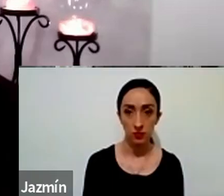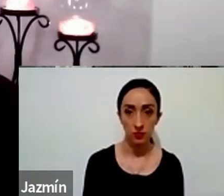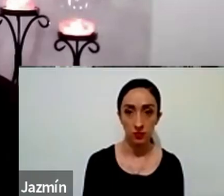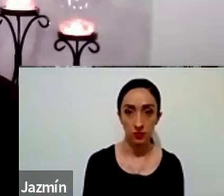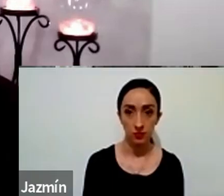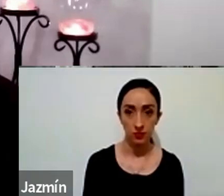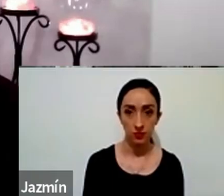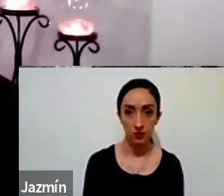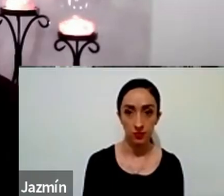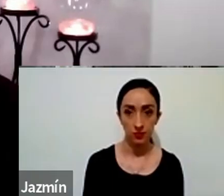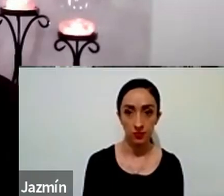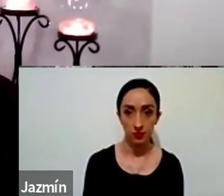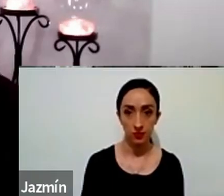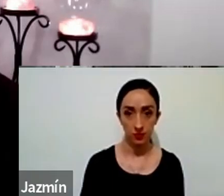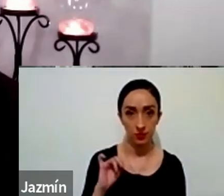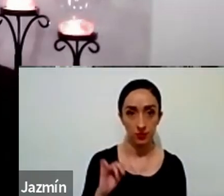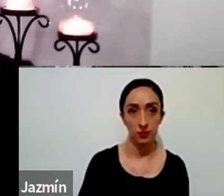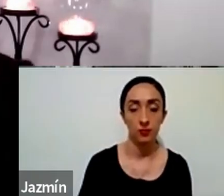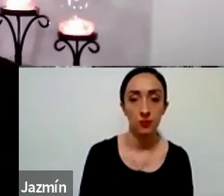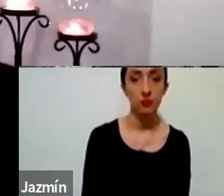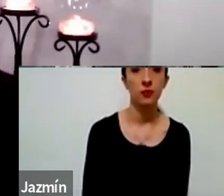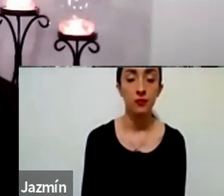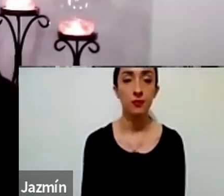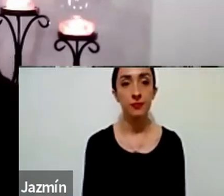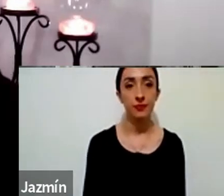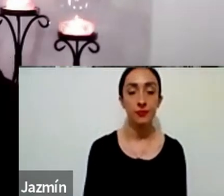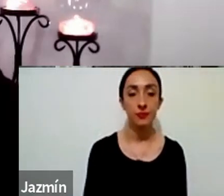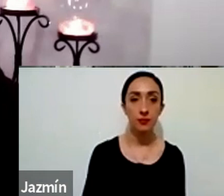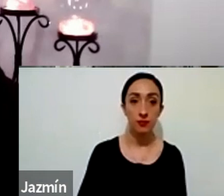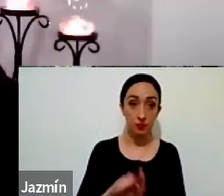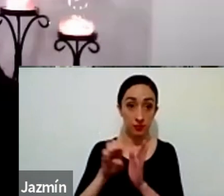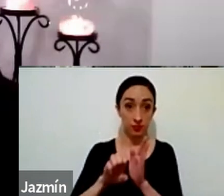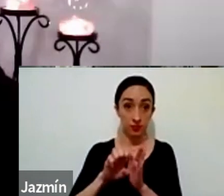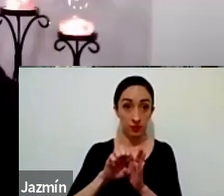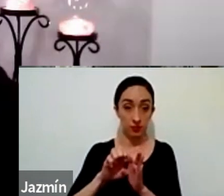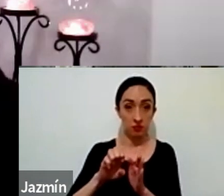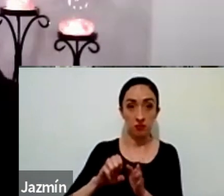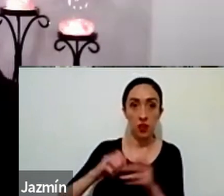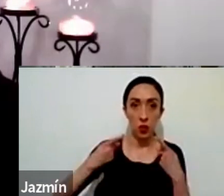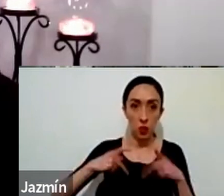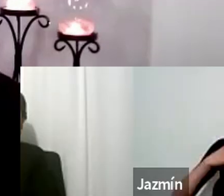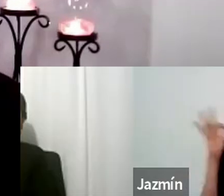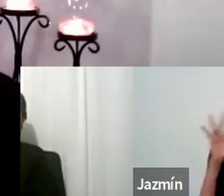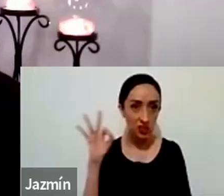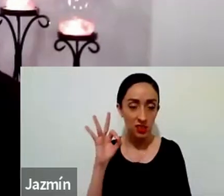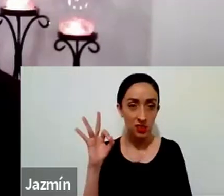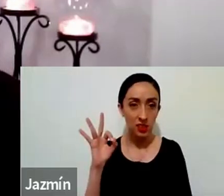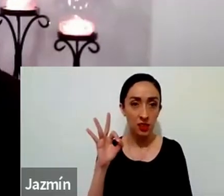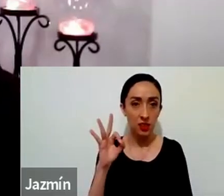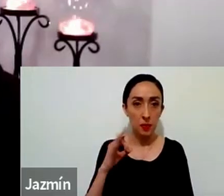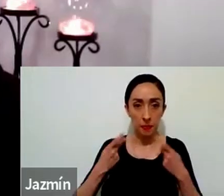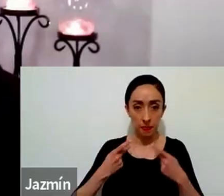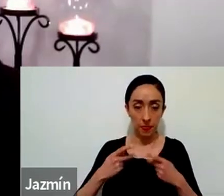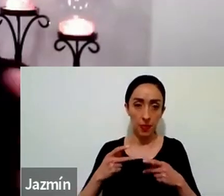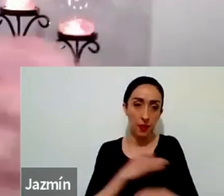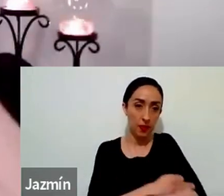a las enfermeras de pedirle el hijo que le vaya a comprar rosas y dulces a los enfermeros qué es eso es